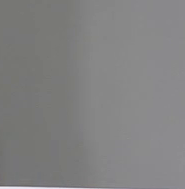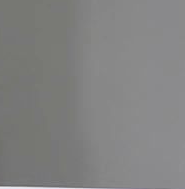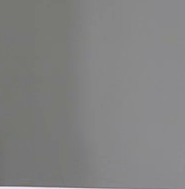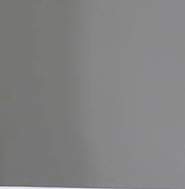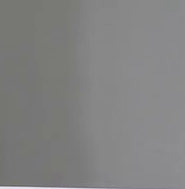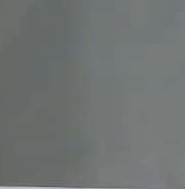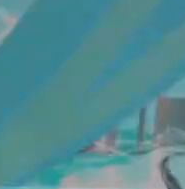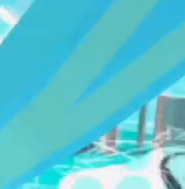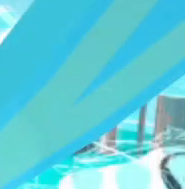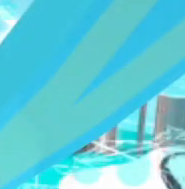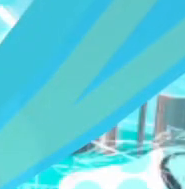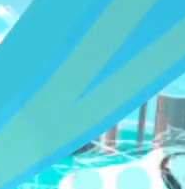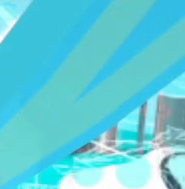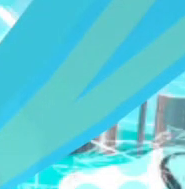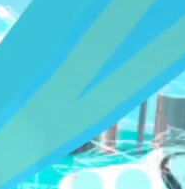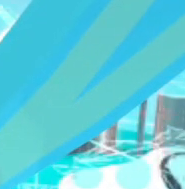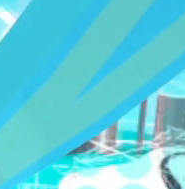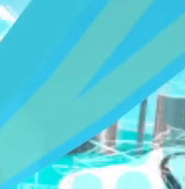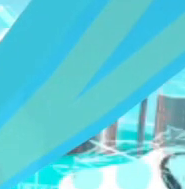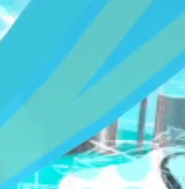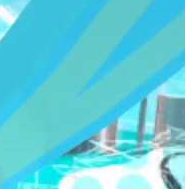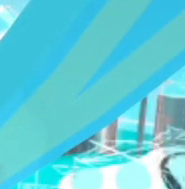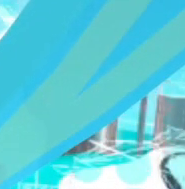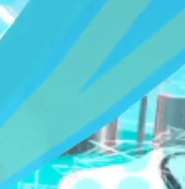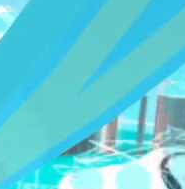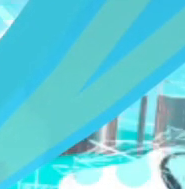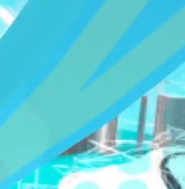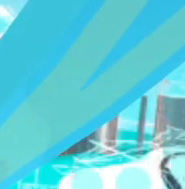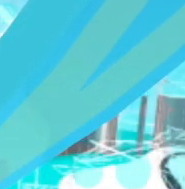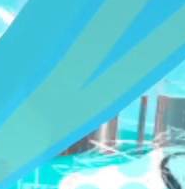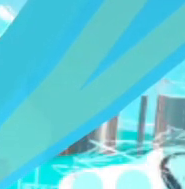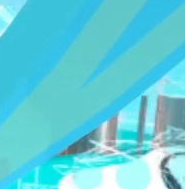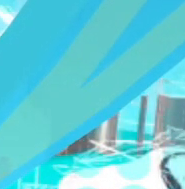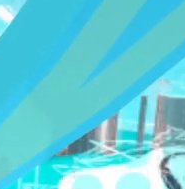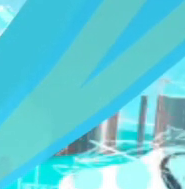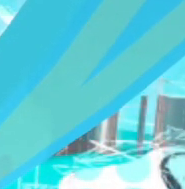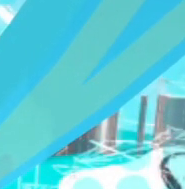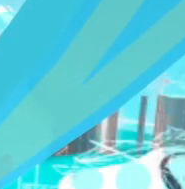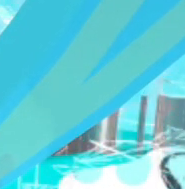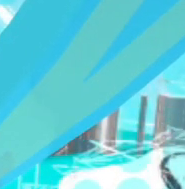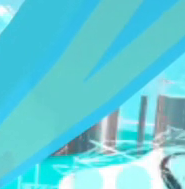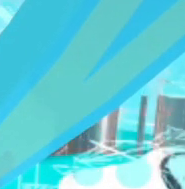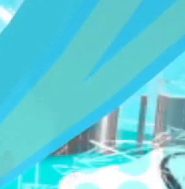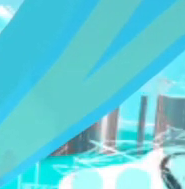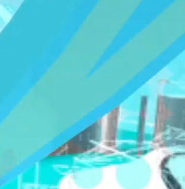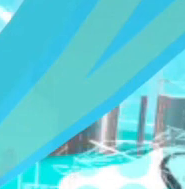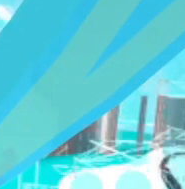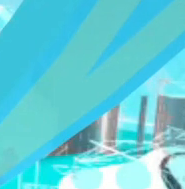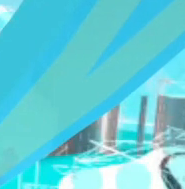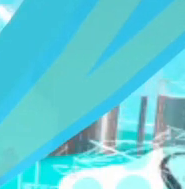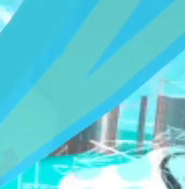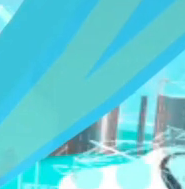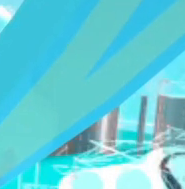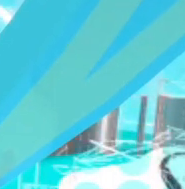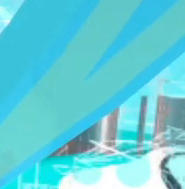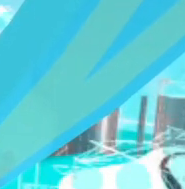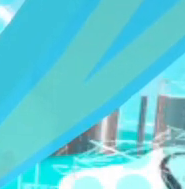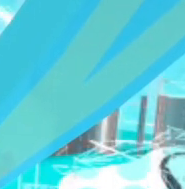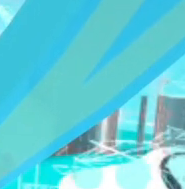Si usted tiene préstamos en colones, le informamos que la tasa básica pasiva es de